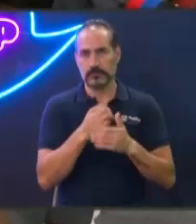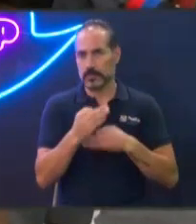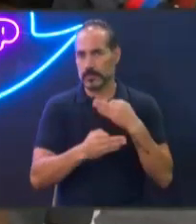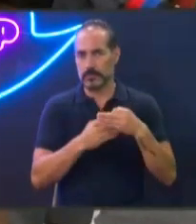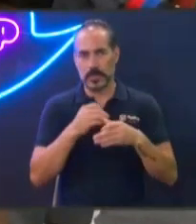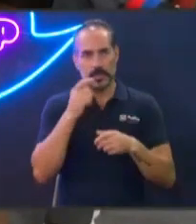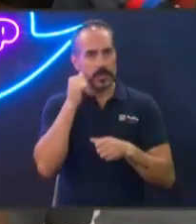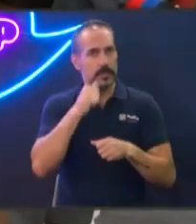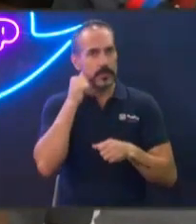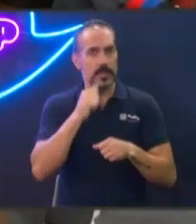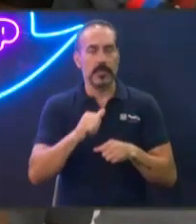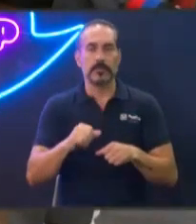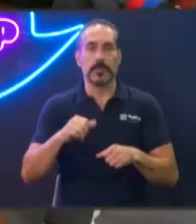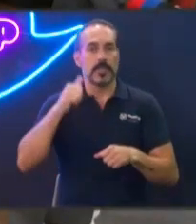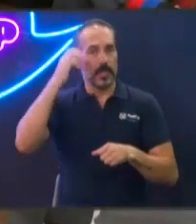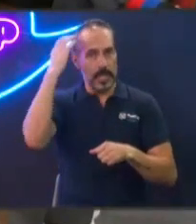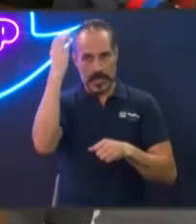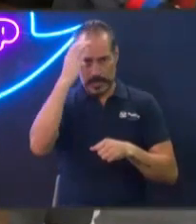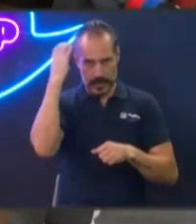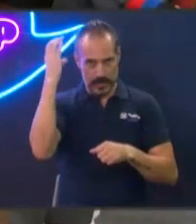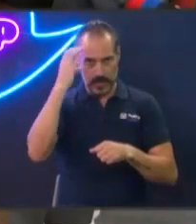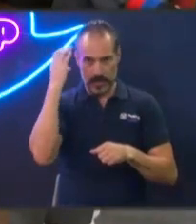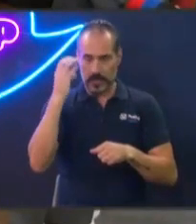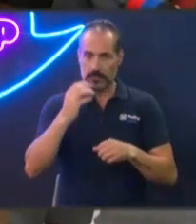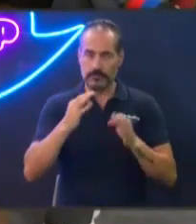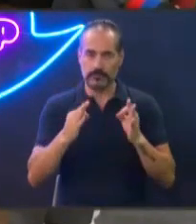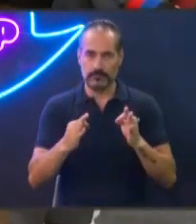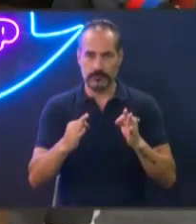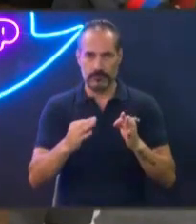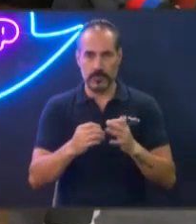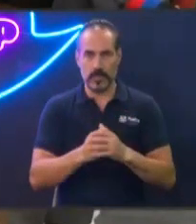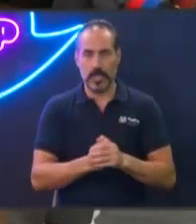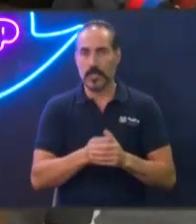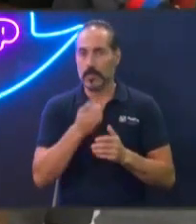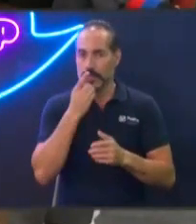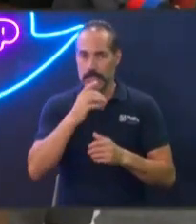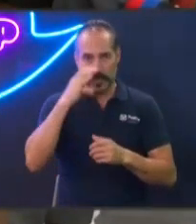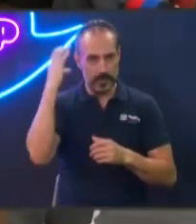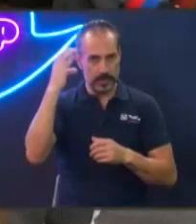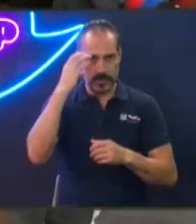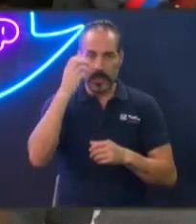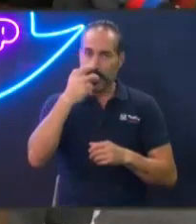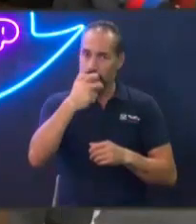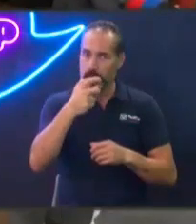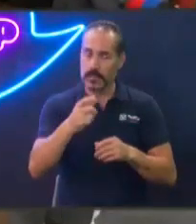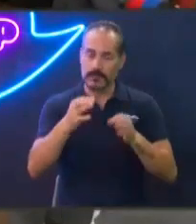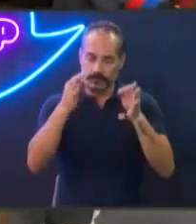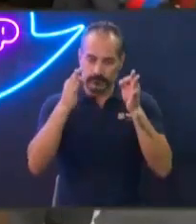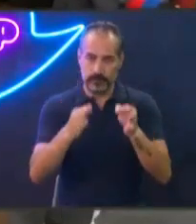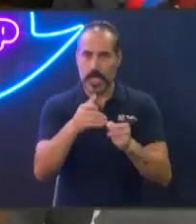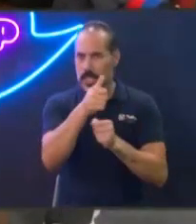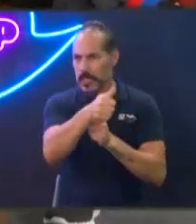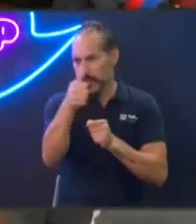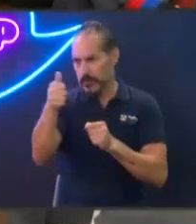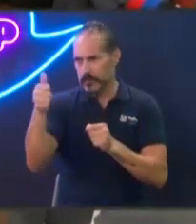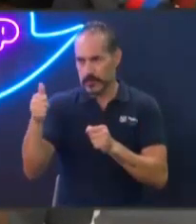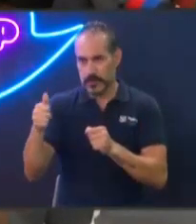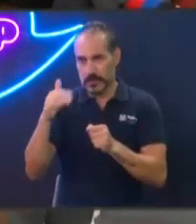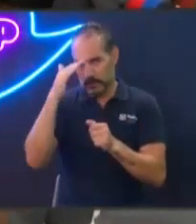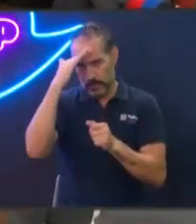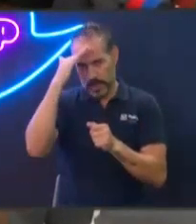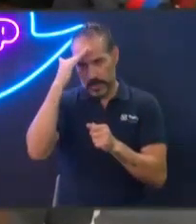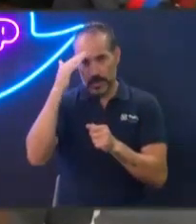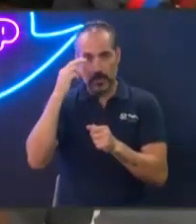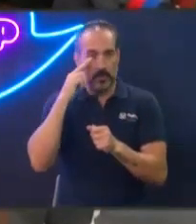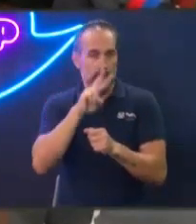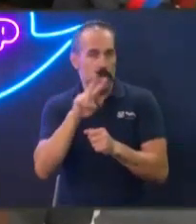ciencia nunca haciendo creencias propias nunca sino decir esto es lo que dice la ciencia y cada quien desde sus valores desde su educación desde sus sus creencias